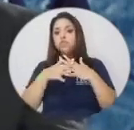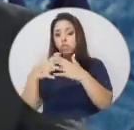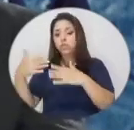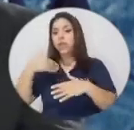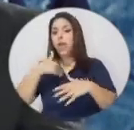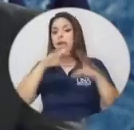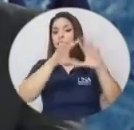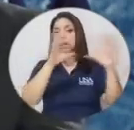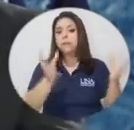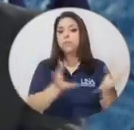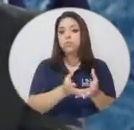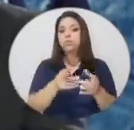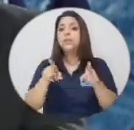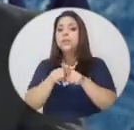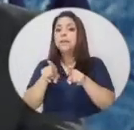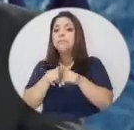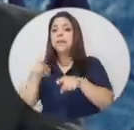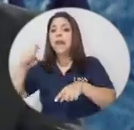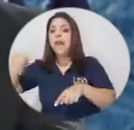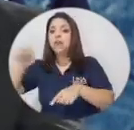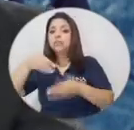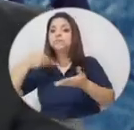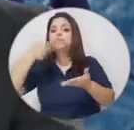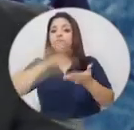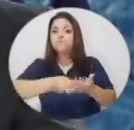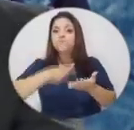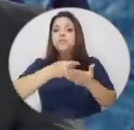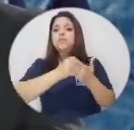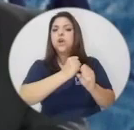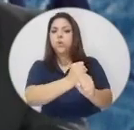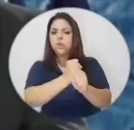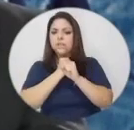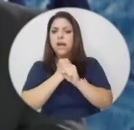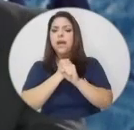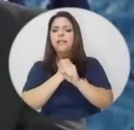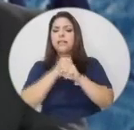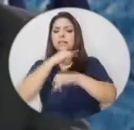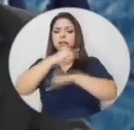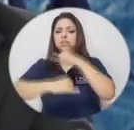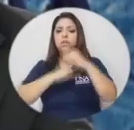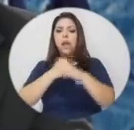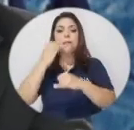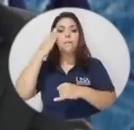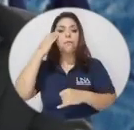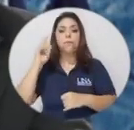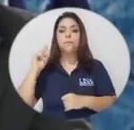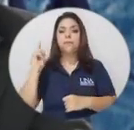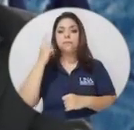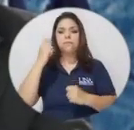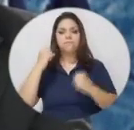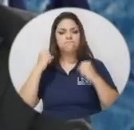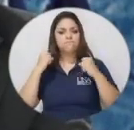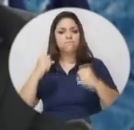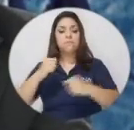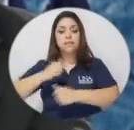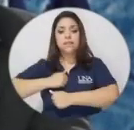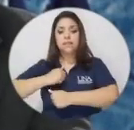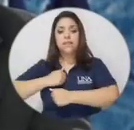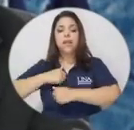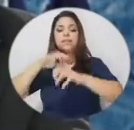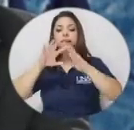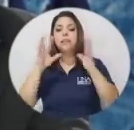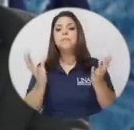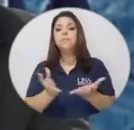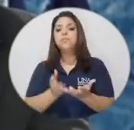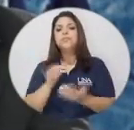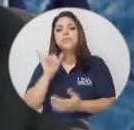en los sistemas de seguridad internacional que tiene la primer potencia militar del mundo, y eso